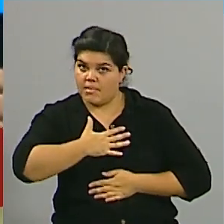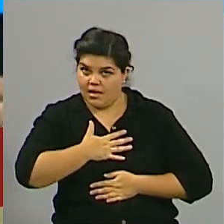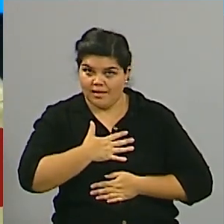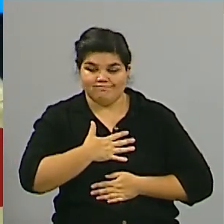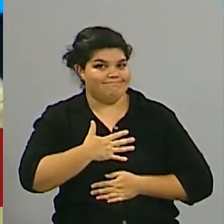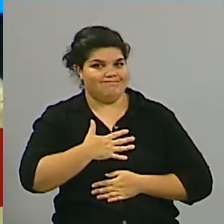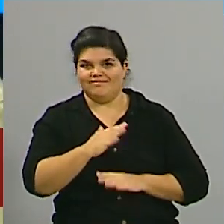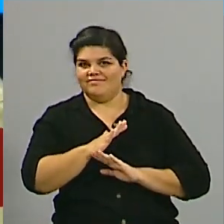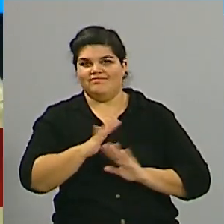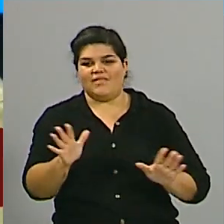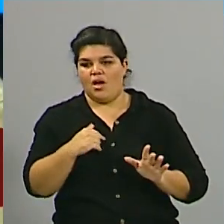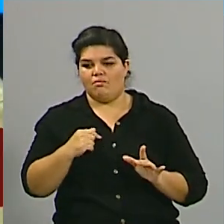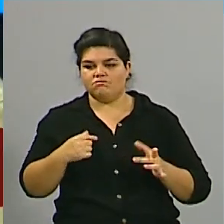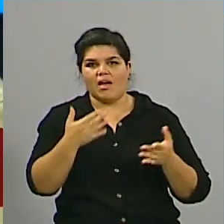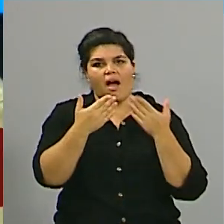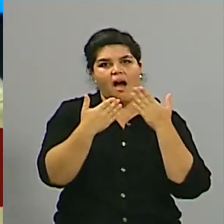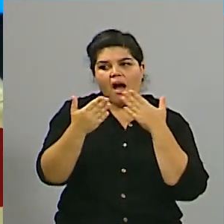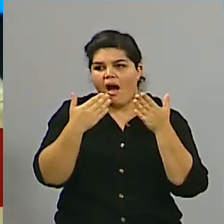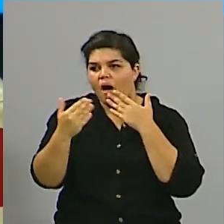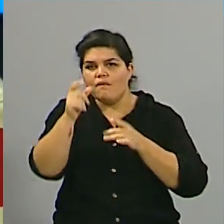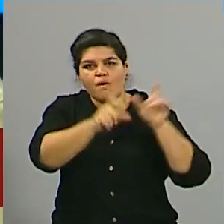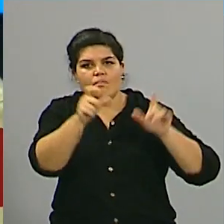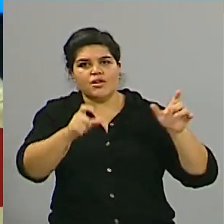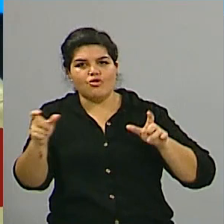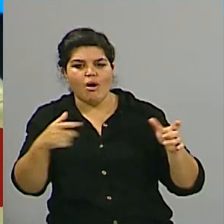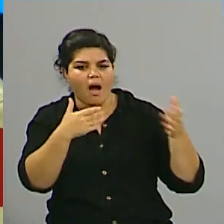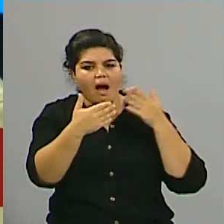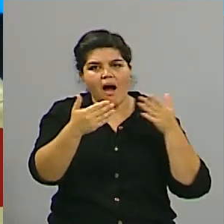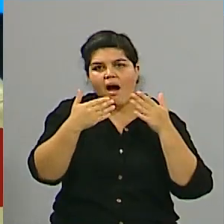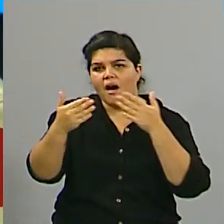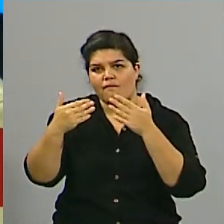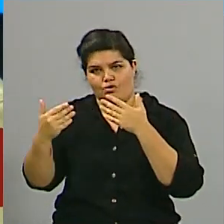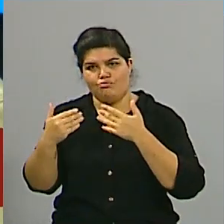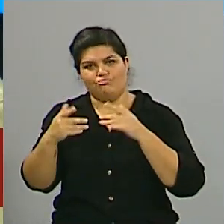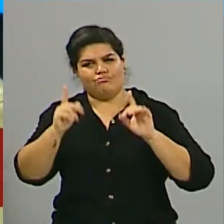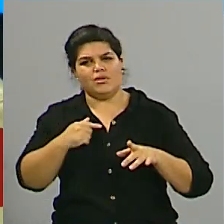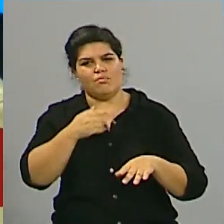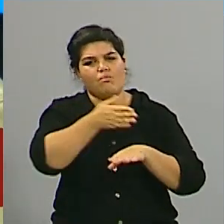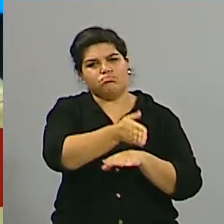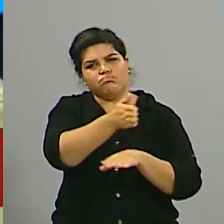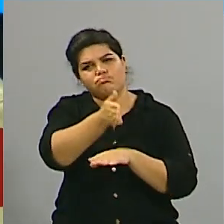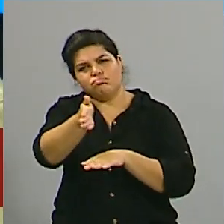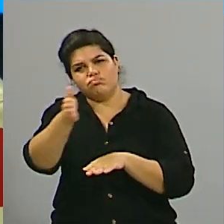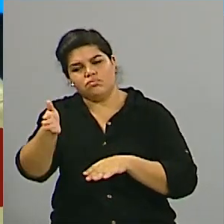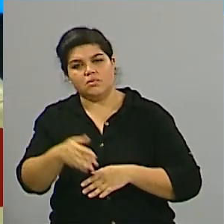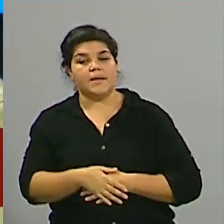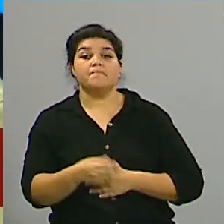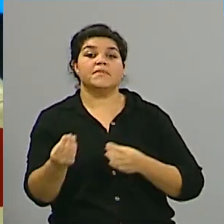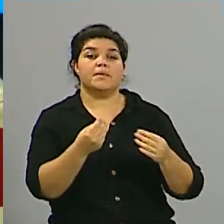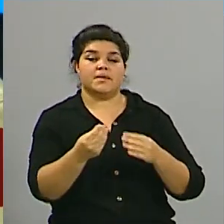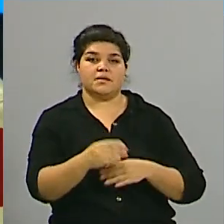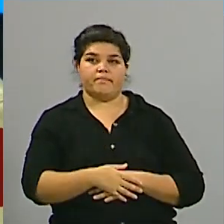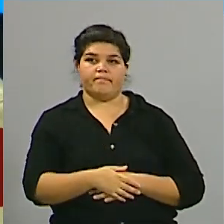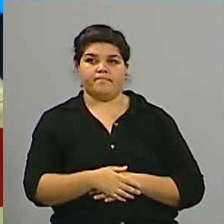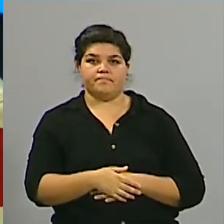bueno, está acotada a las personas con las que yo hablo. Estoy bastante en la calle en general, Y la moratoria, a mí me da la impresión,